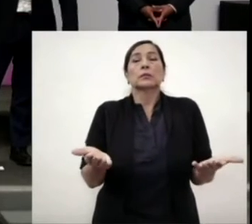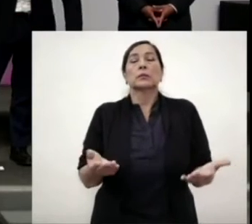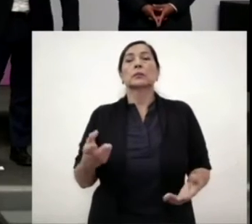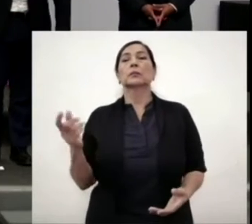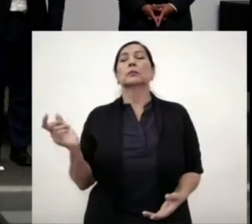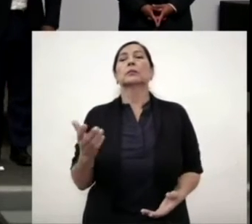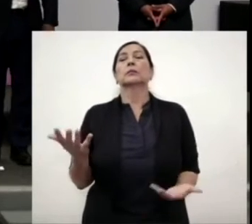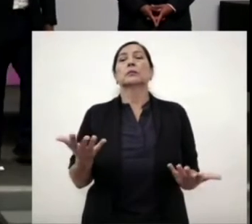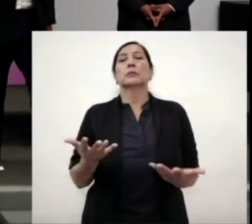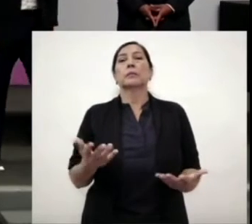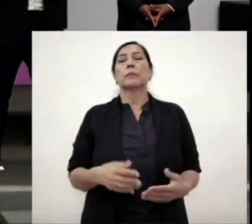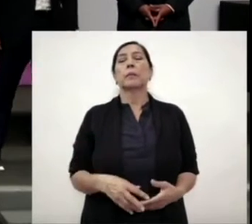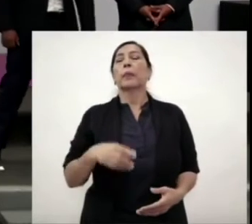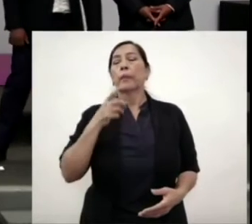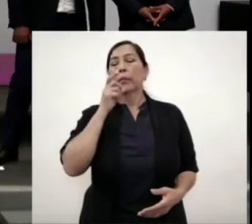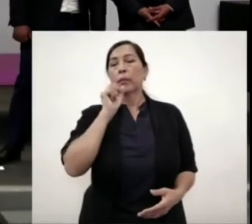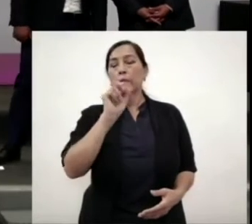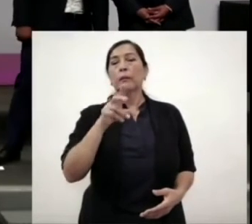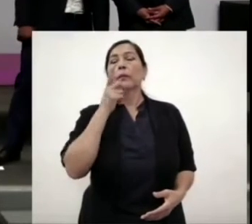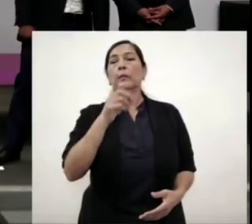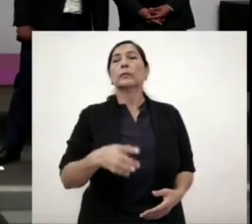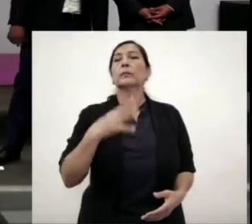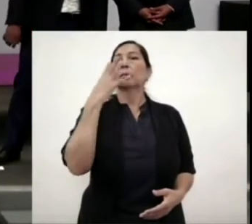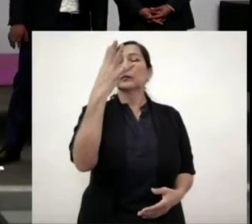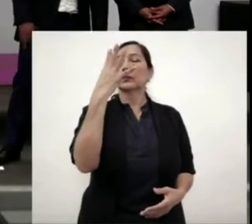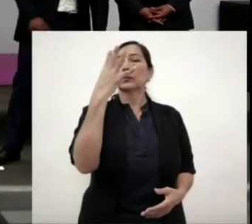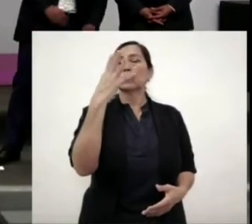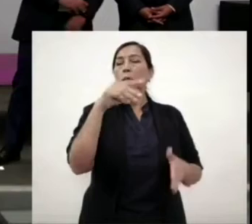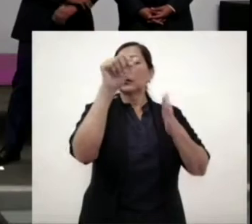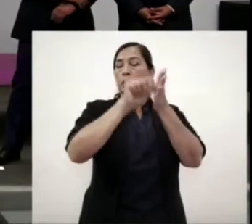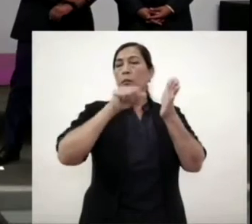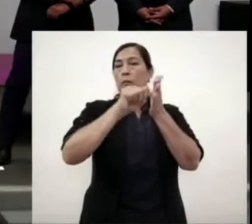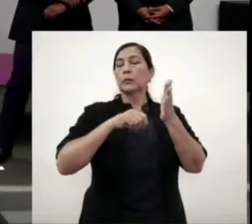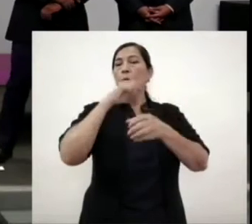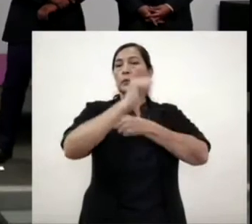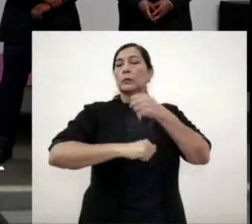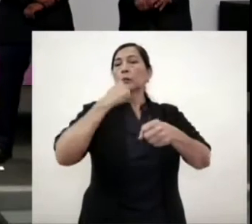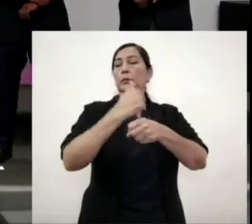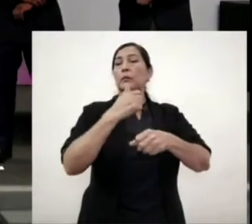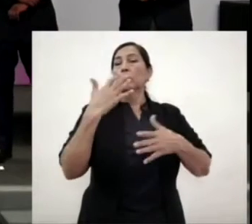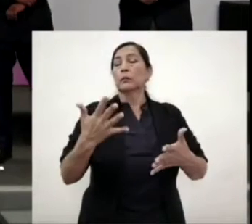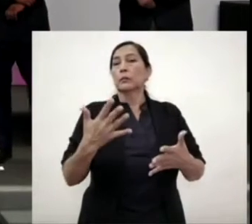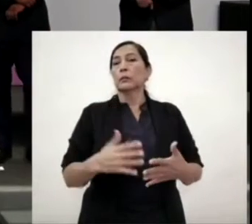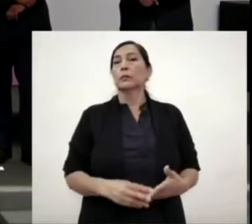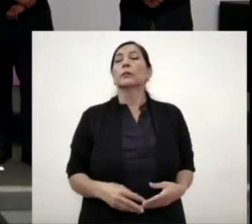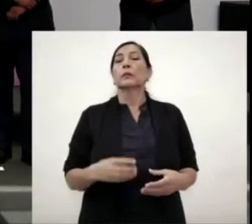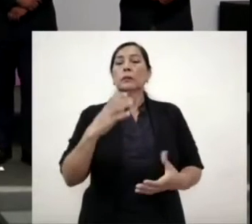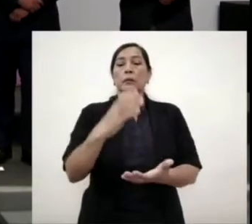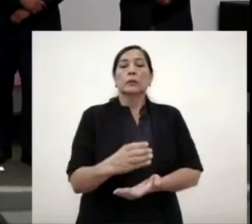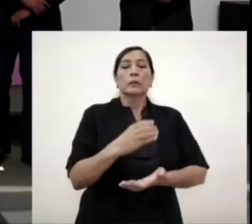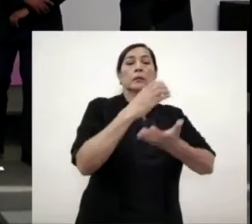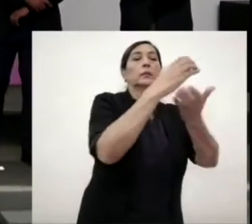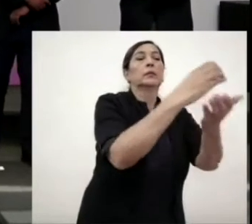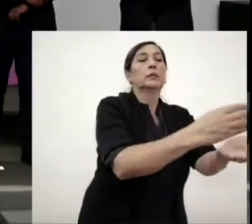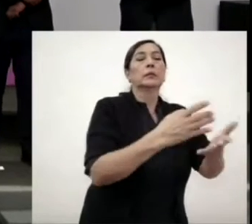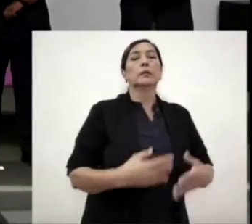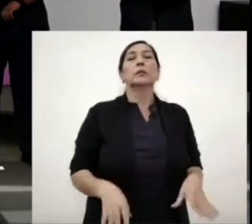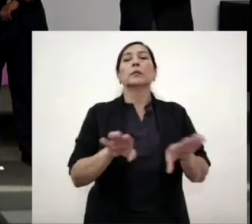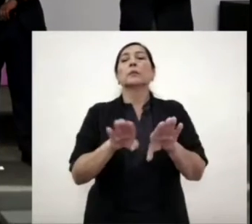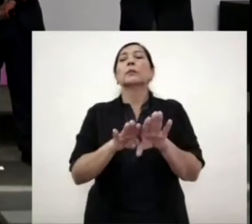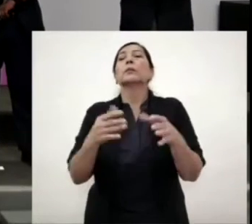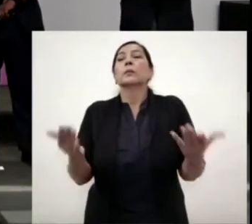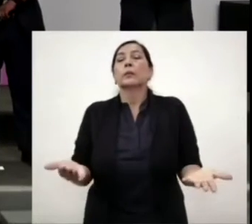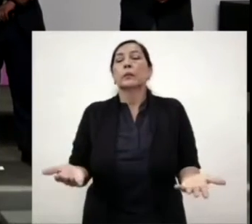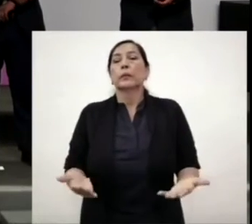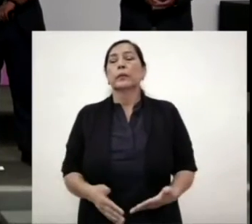mencionaban que en los primeros 4 meses del año es que se va a destinar este recurso. Estamos por iniciar el 4º mes. ¿Va a ser de una sola exhibición? ¿Va a ser